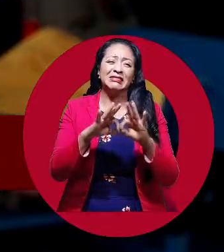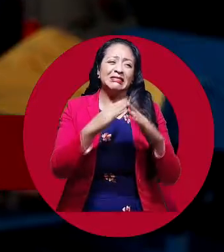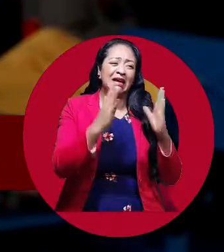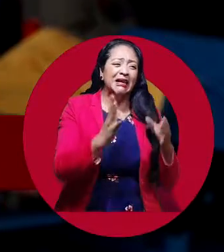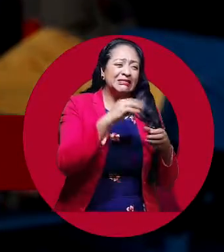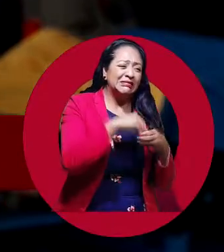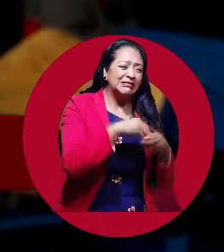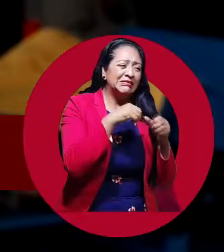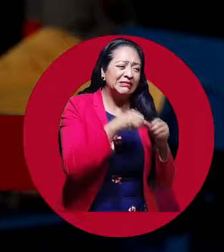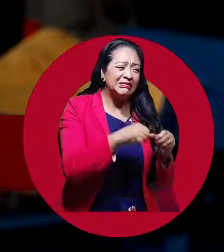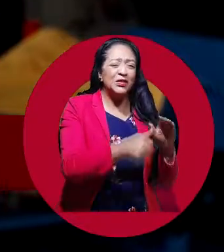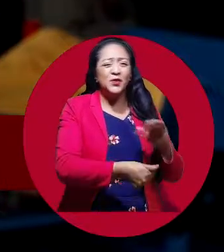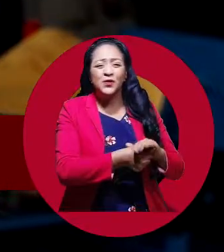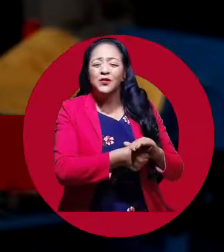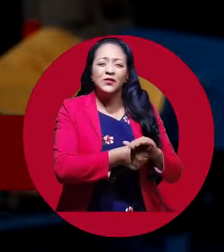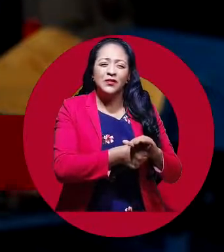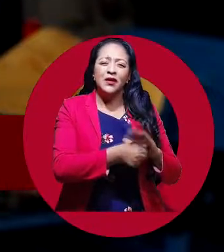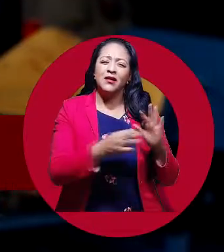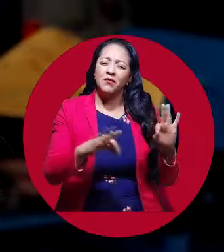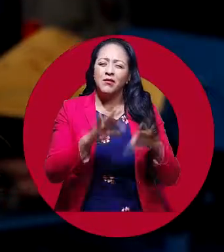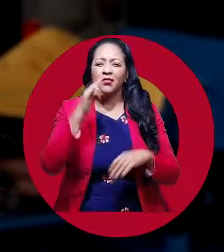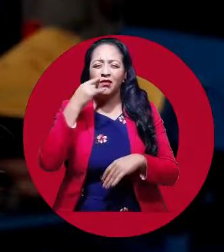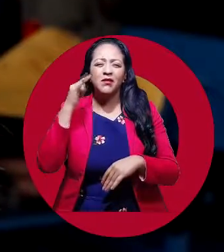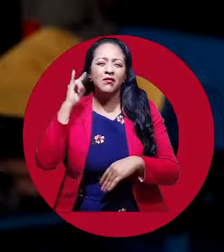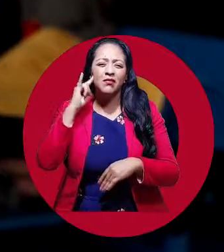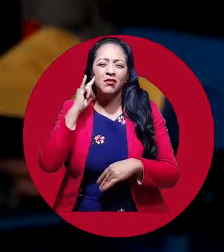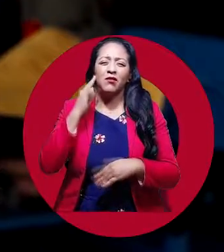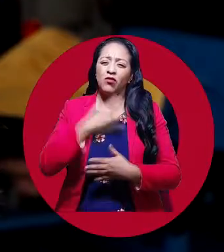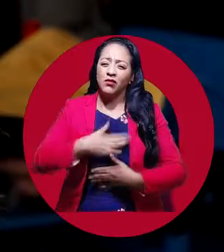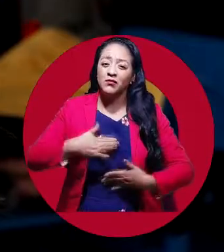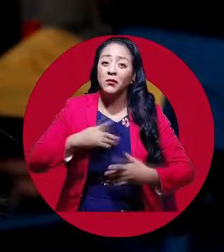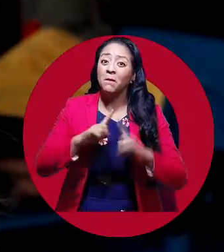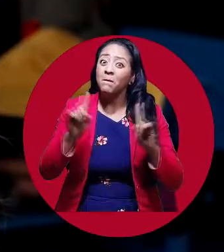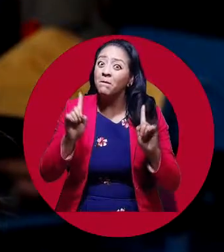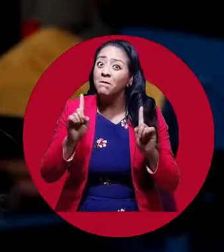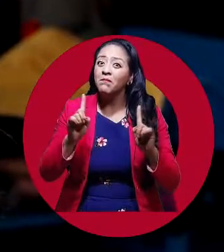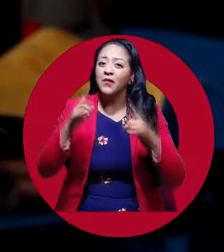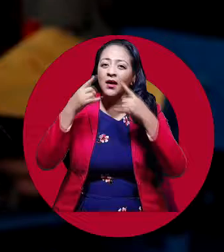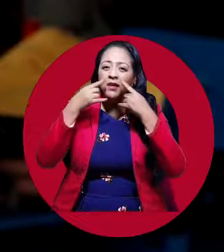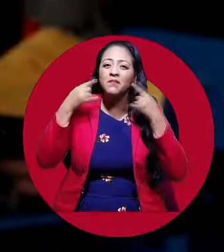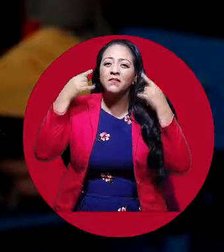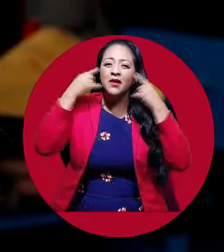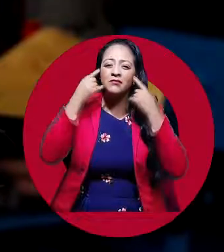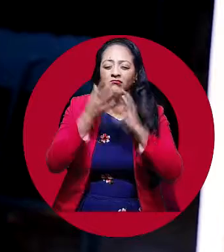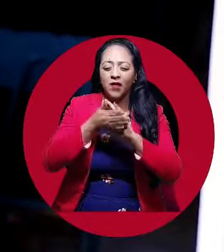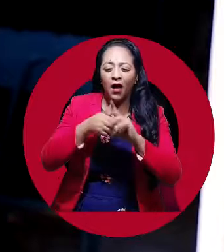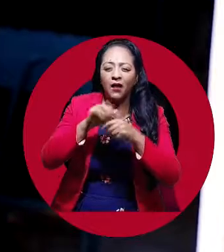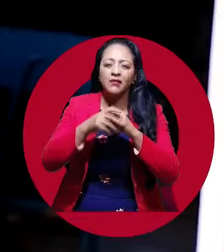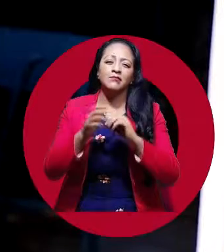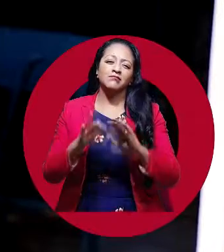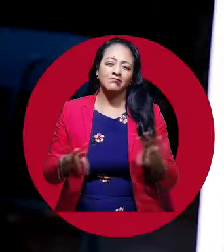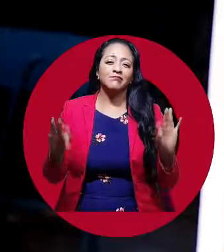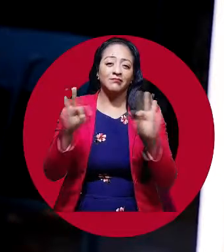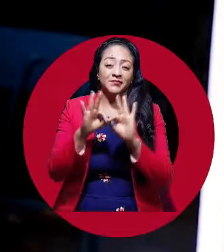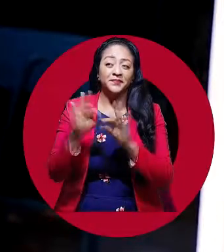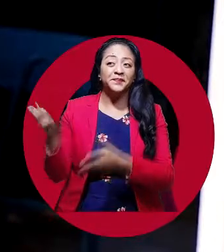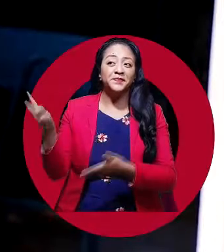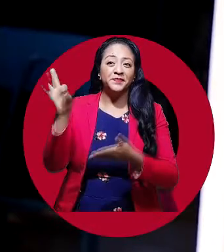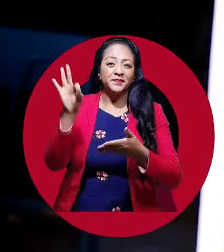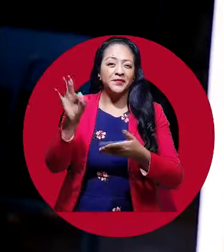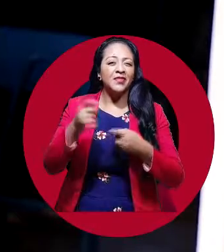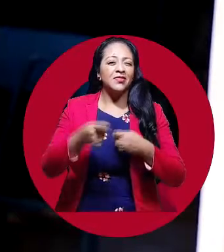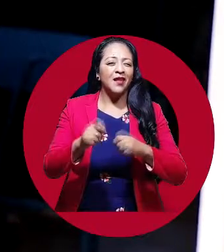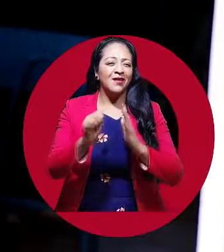encierro, igual siempre con las normas de bioseguridad, con la mascarilla, con el lavado de manos. Leslie Dávila, taller de